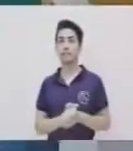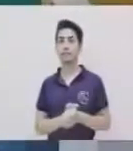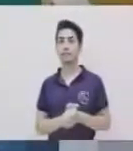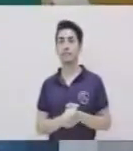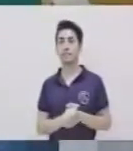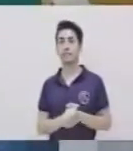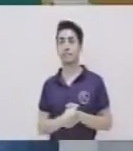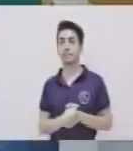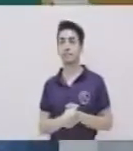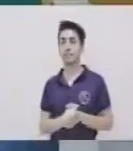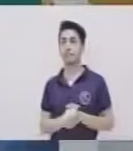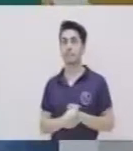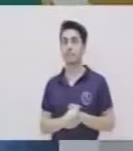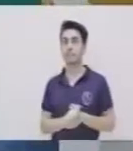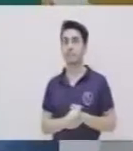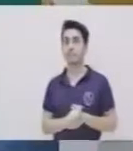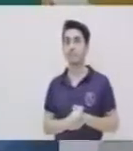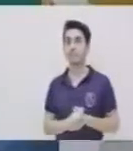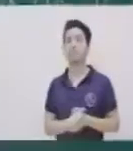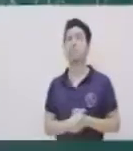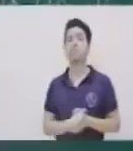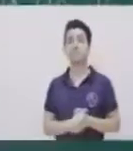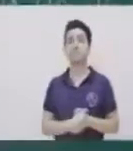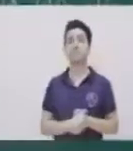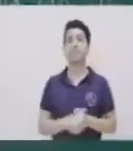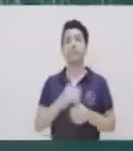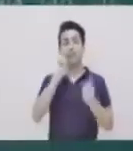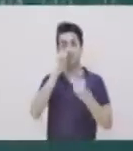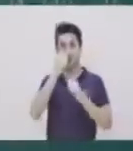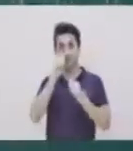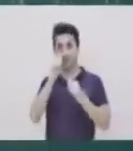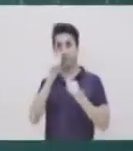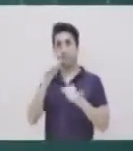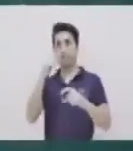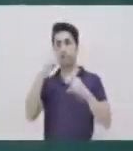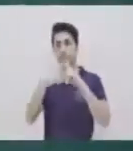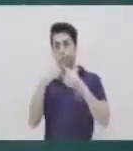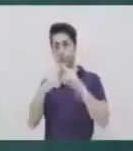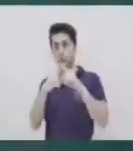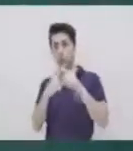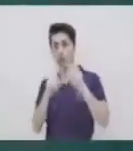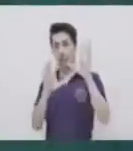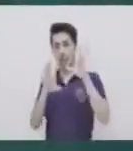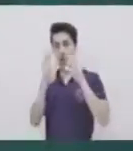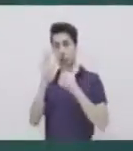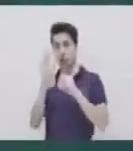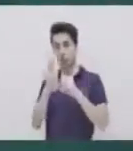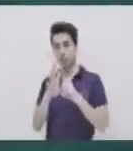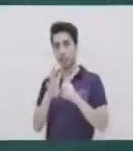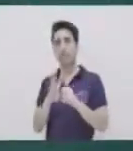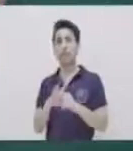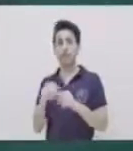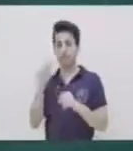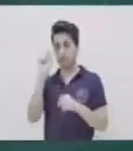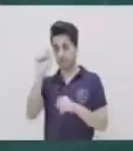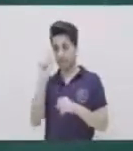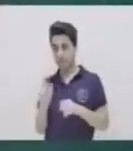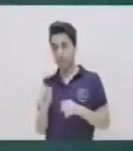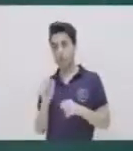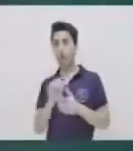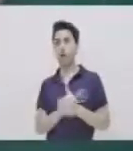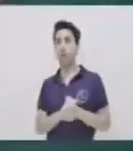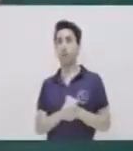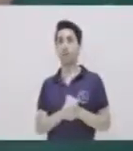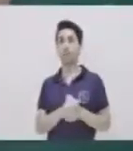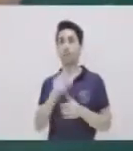acá, sería igual a 15 por 14, que sería el número de datos,